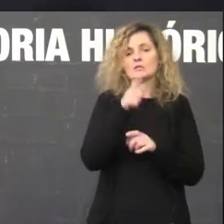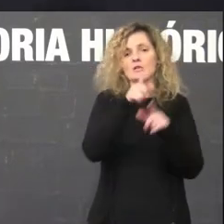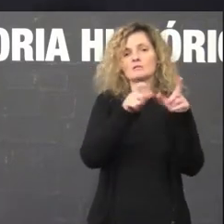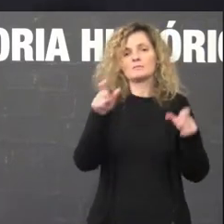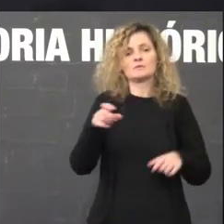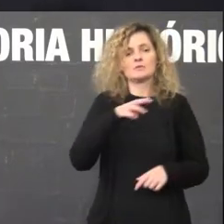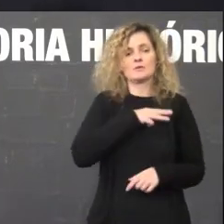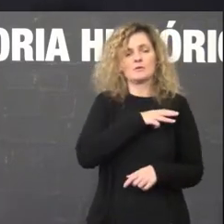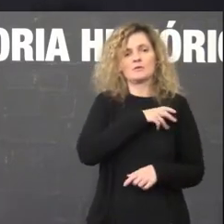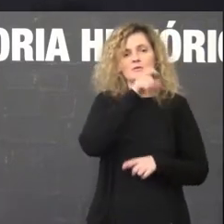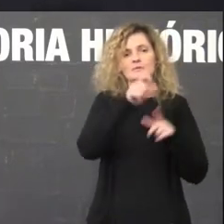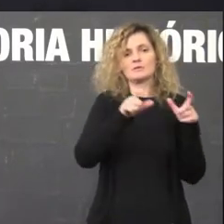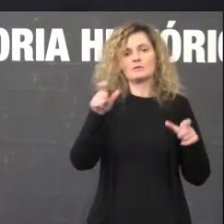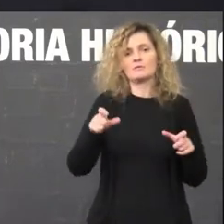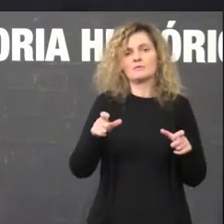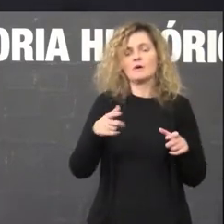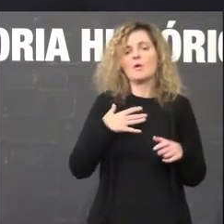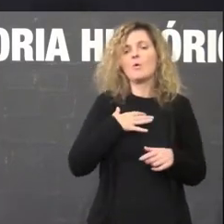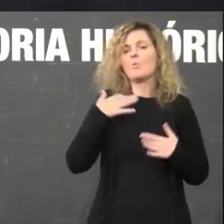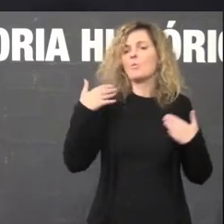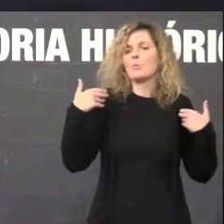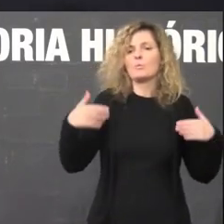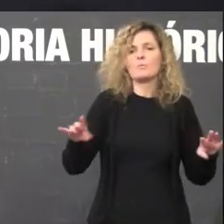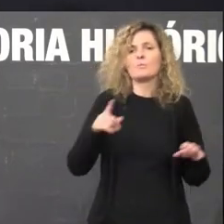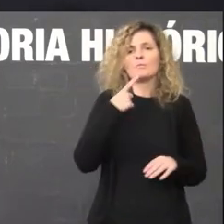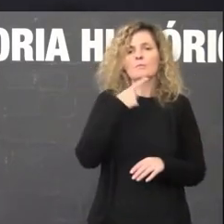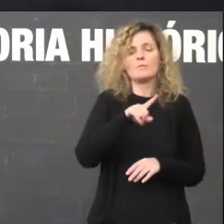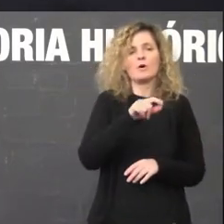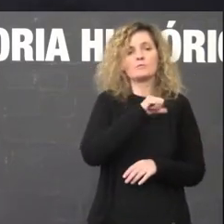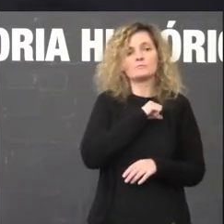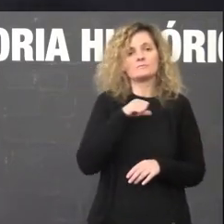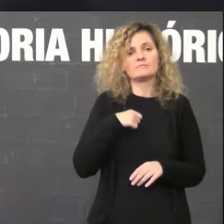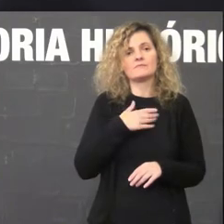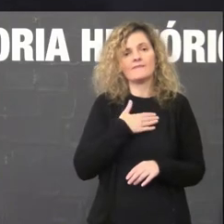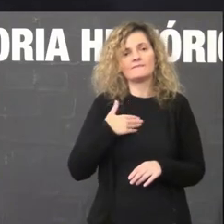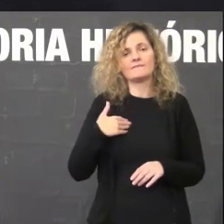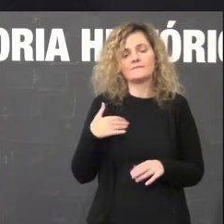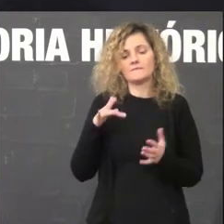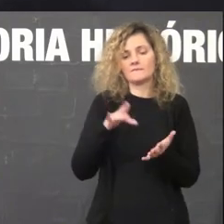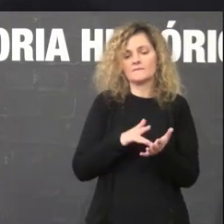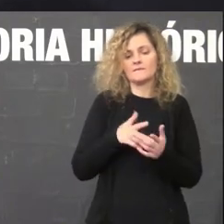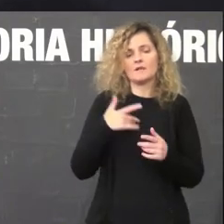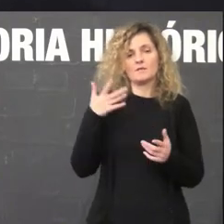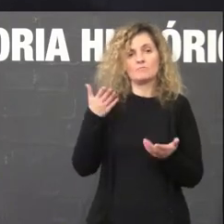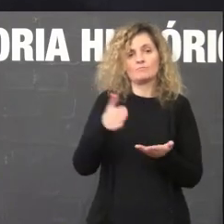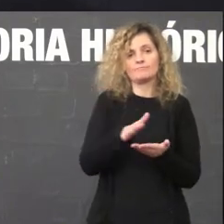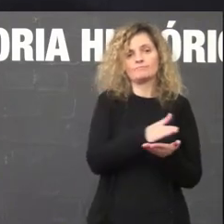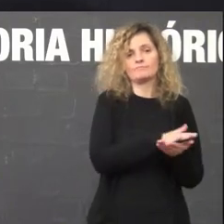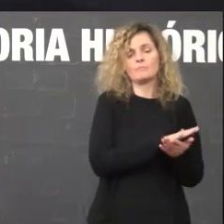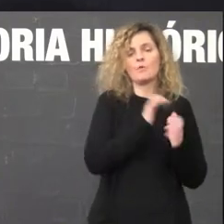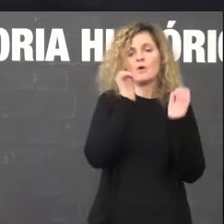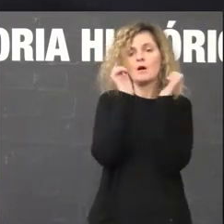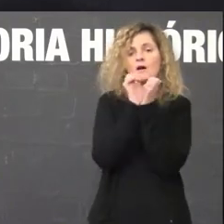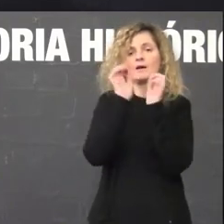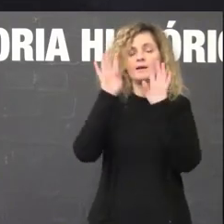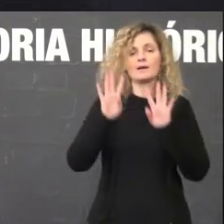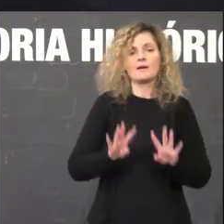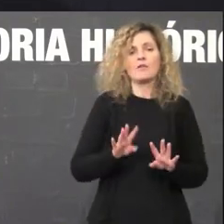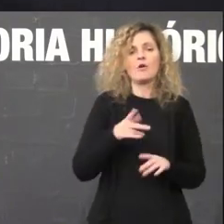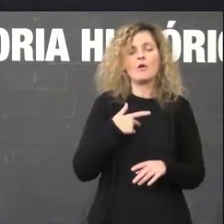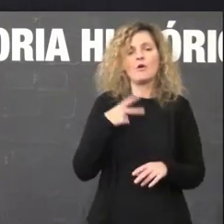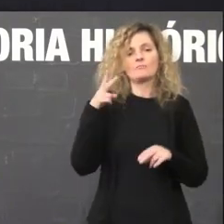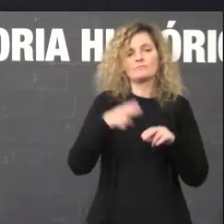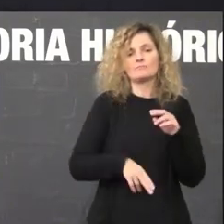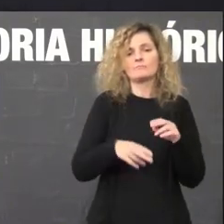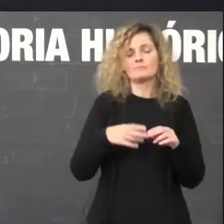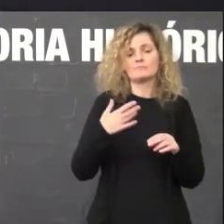masóns, fora cal fose a súa obediencia, que foron pasados polas armas, encarcelados, privados dos